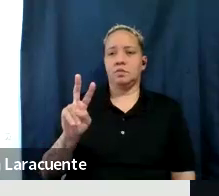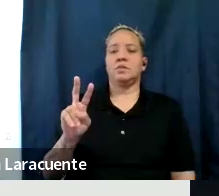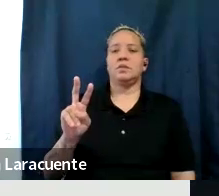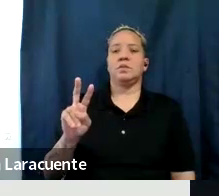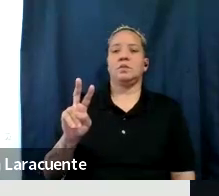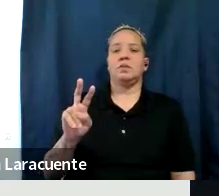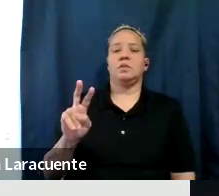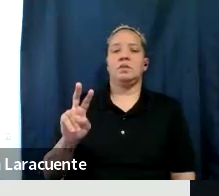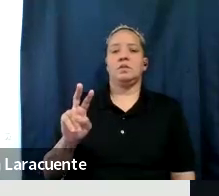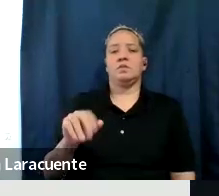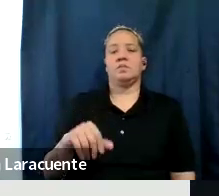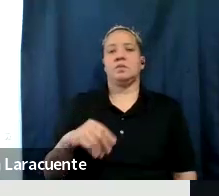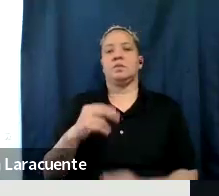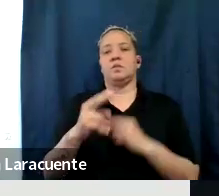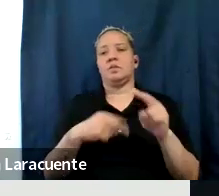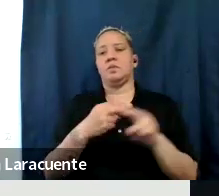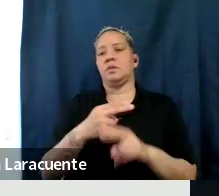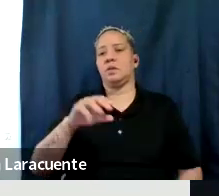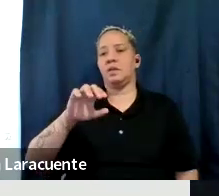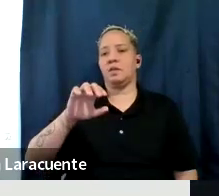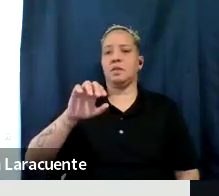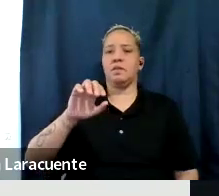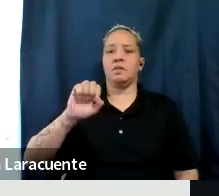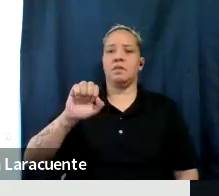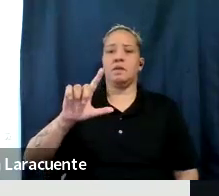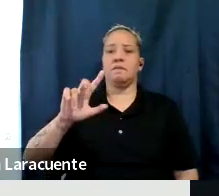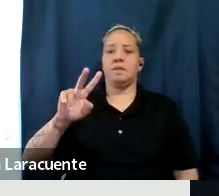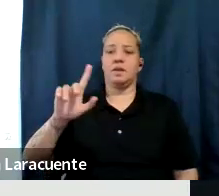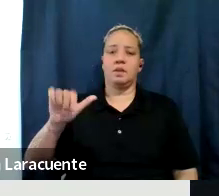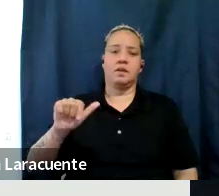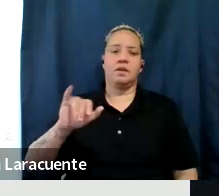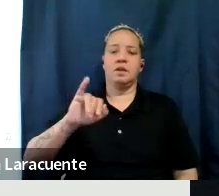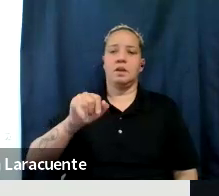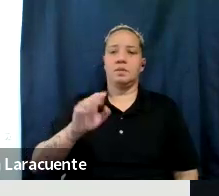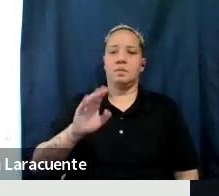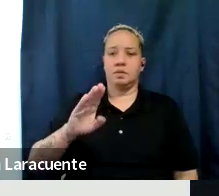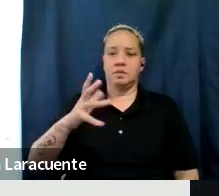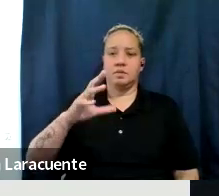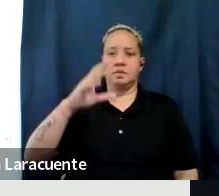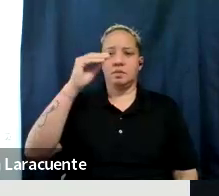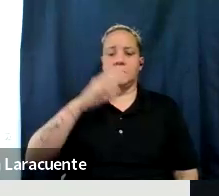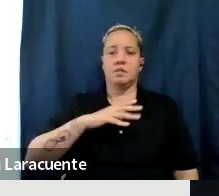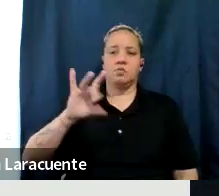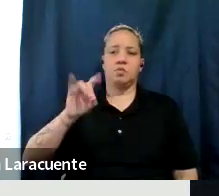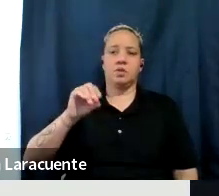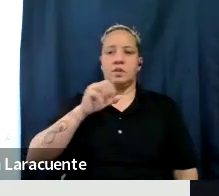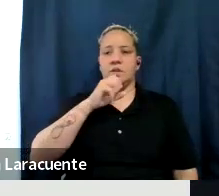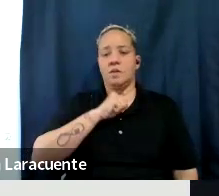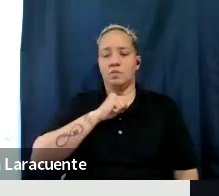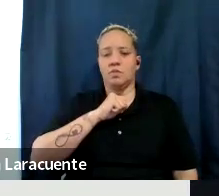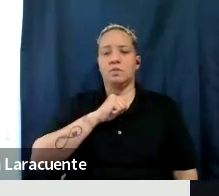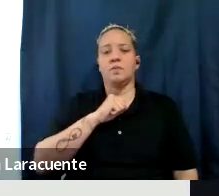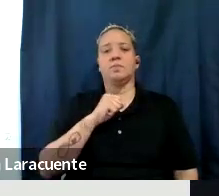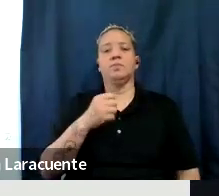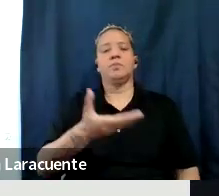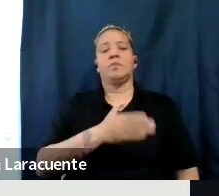Exposición Universal de Sevilla, Jaime Benítez, que ya era un señor octogenario, fue invitado por la